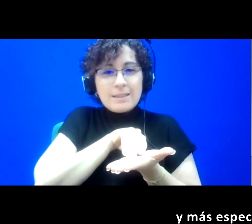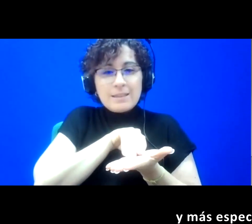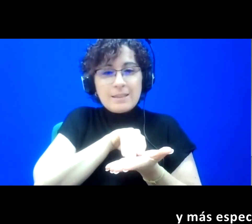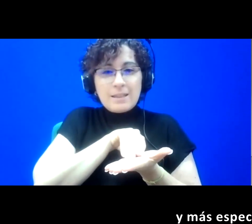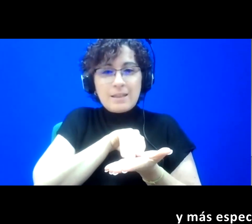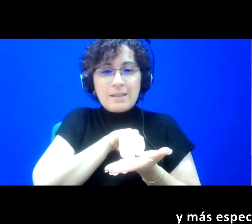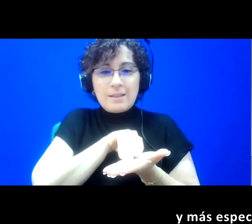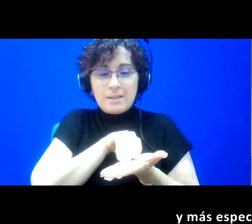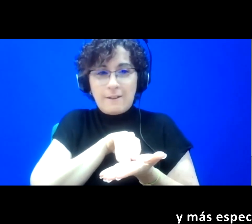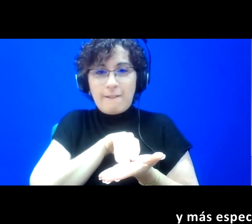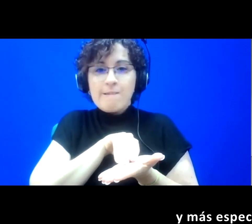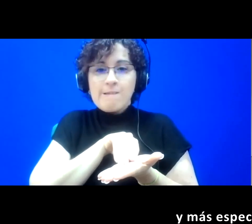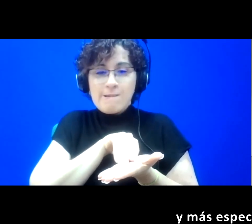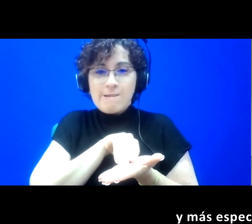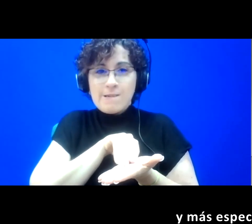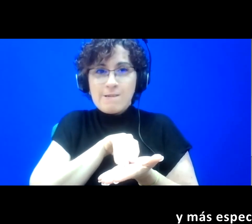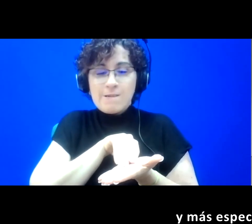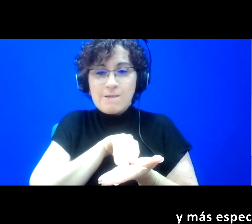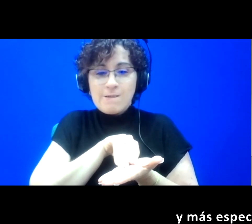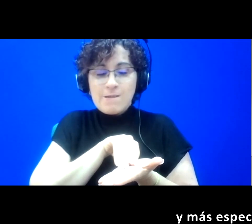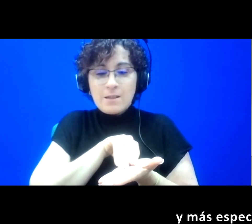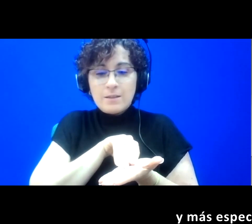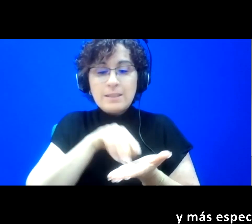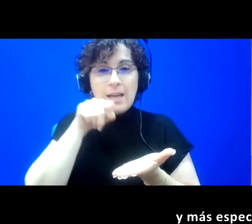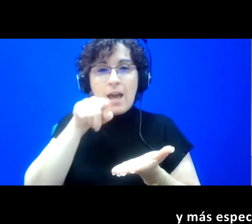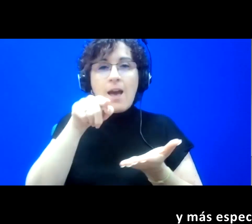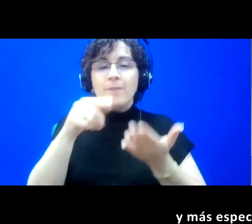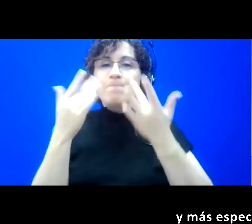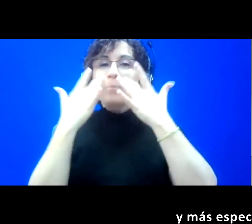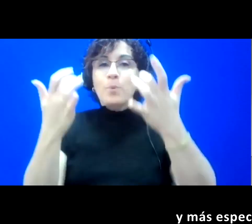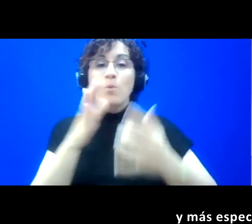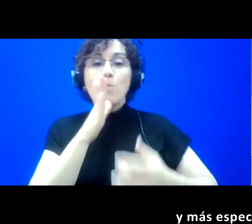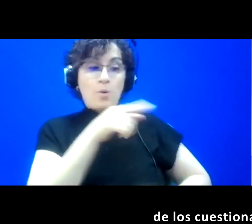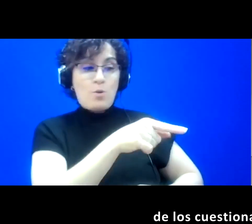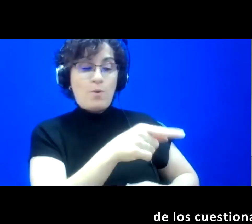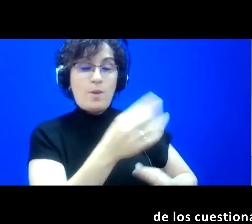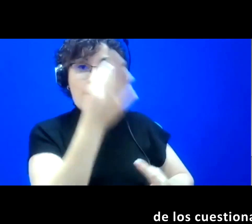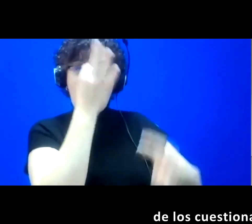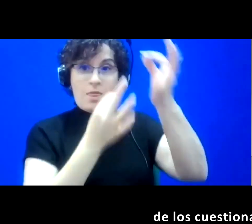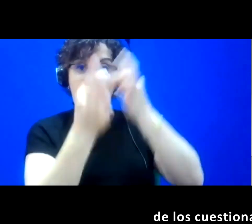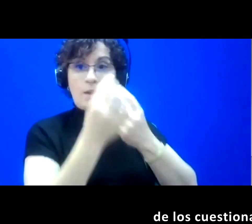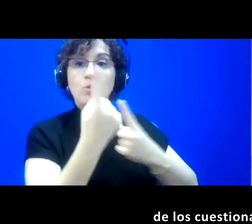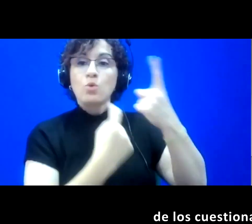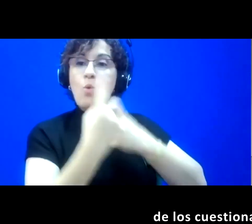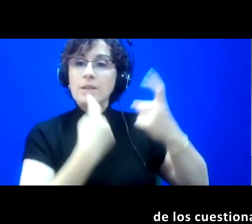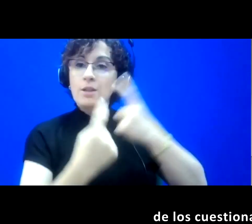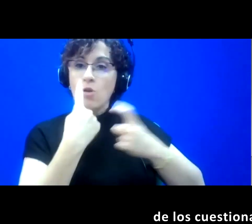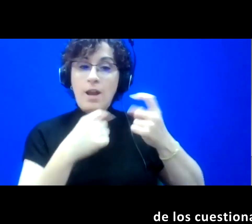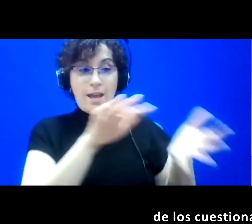especiales, donde se veía que en los datos de los cuestionarios